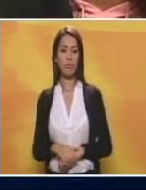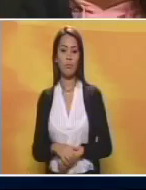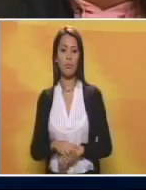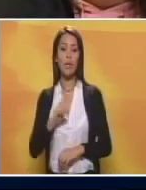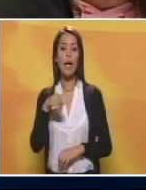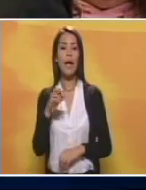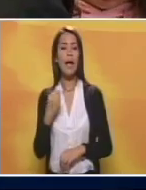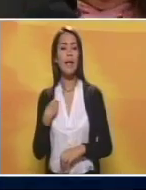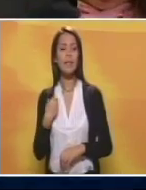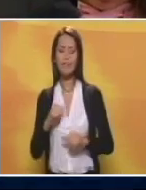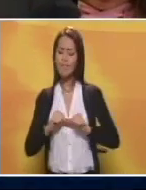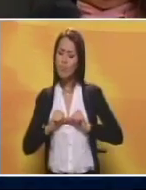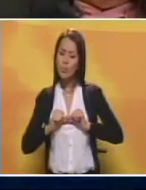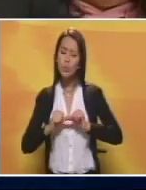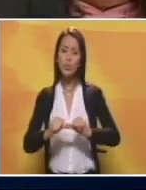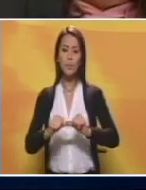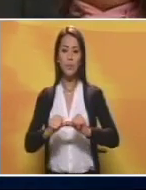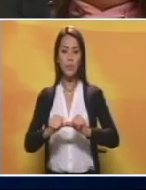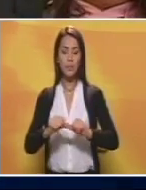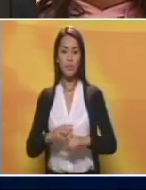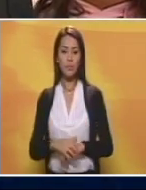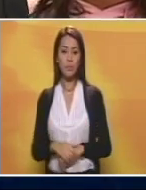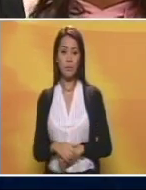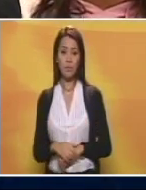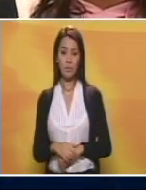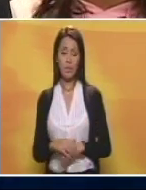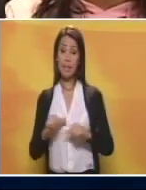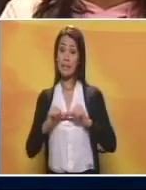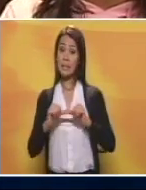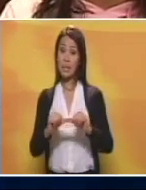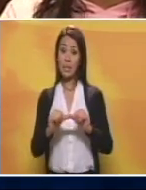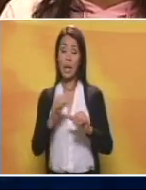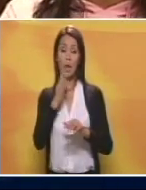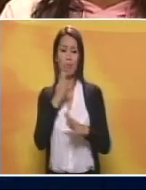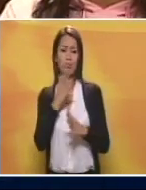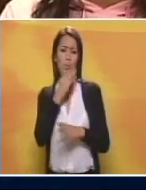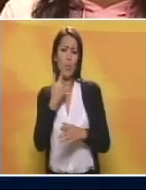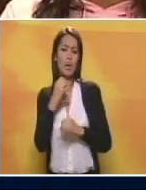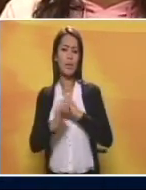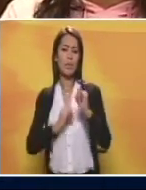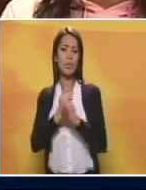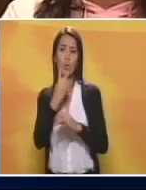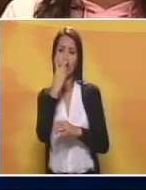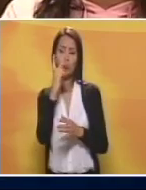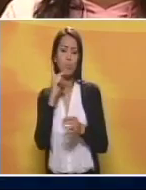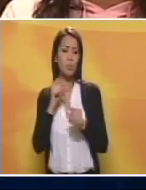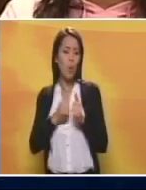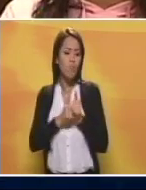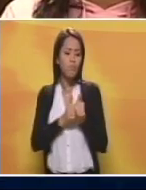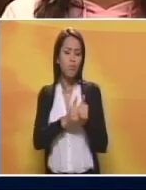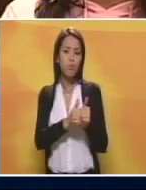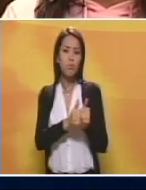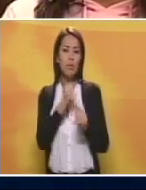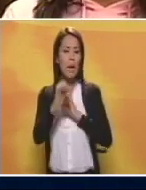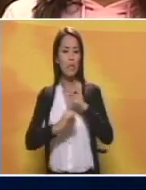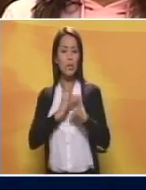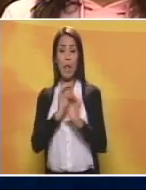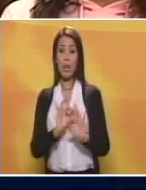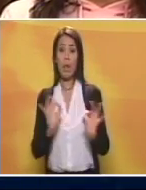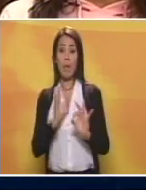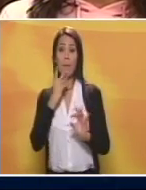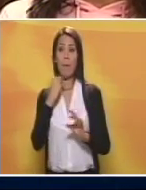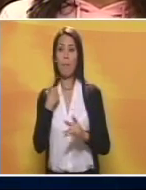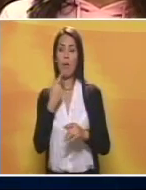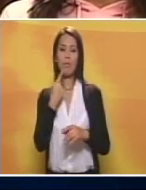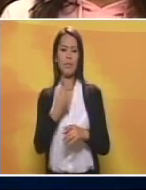hasta el final y si los procedimientos internacionales y si la observación internacional pone trabas